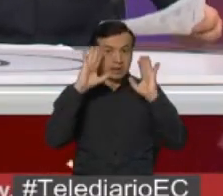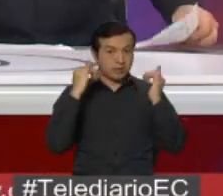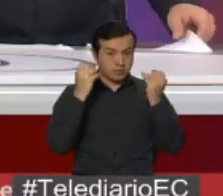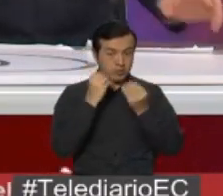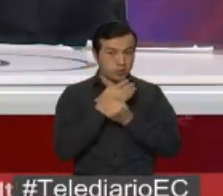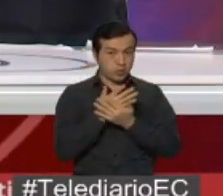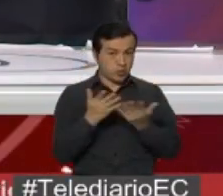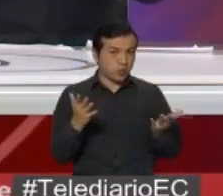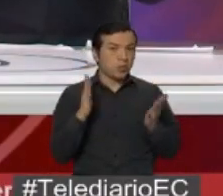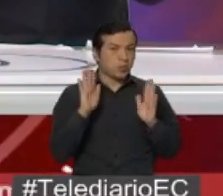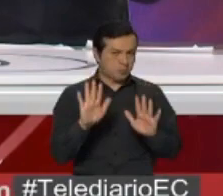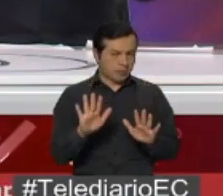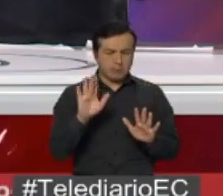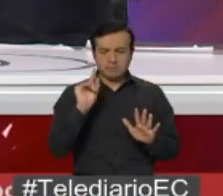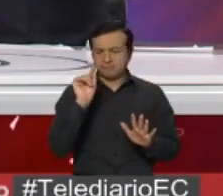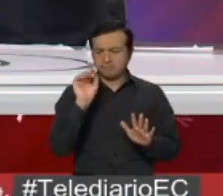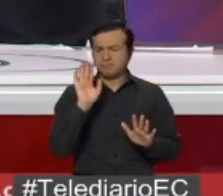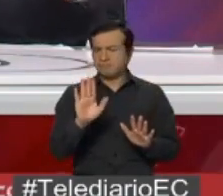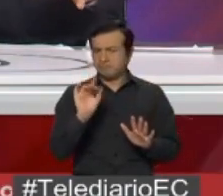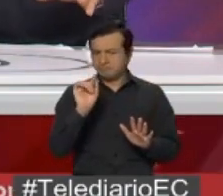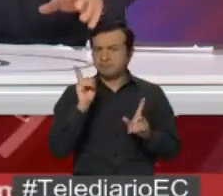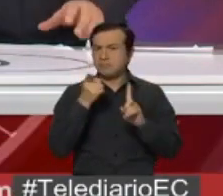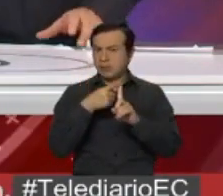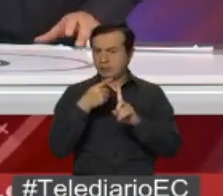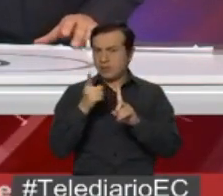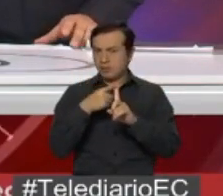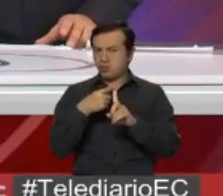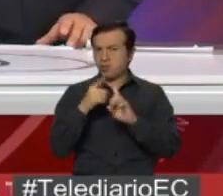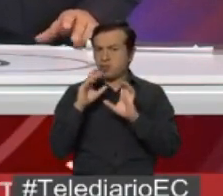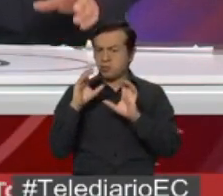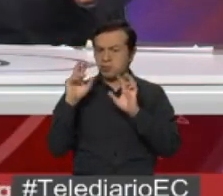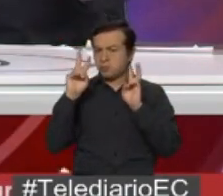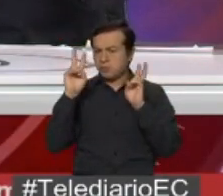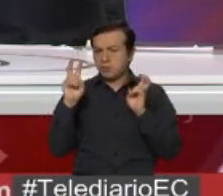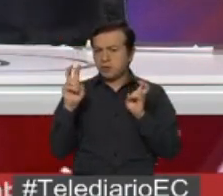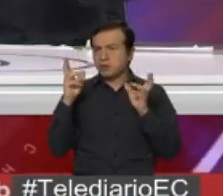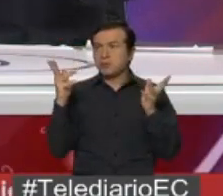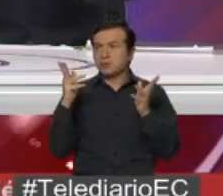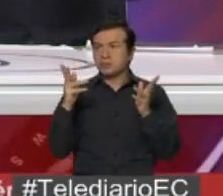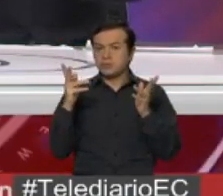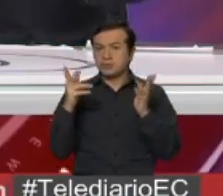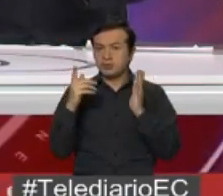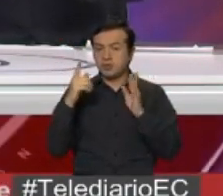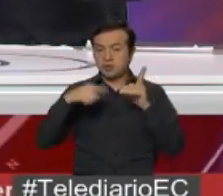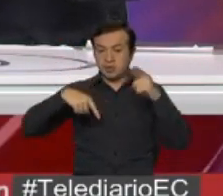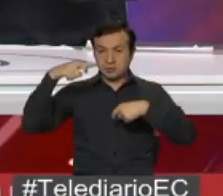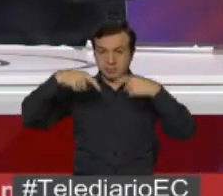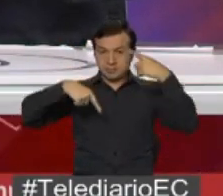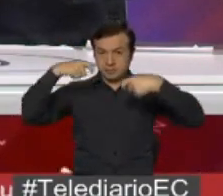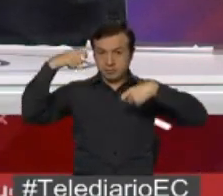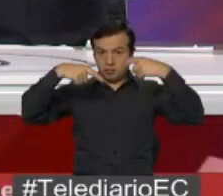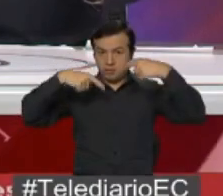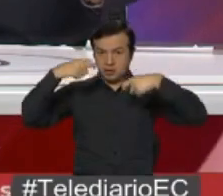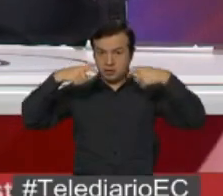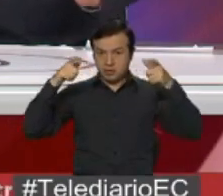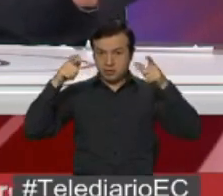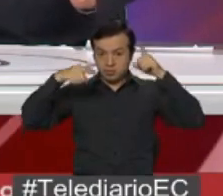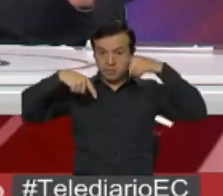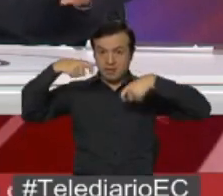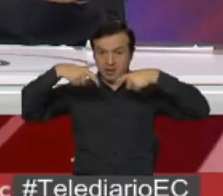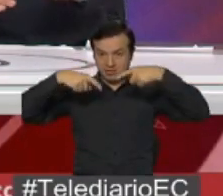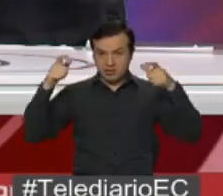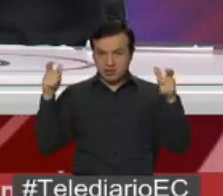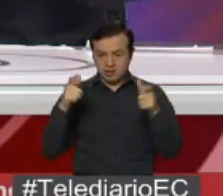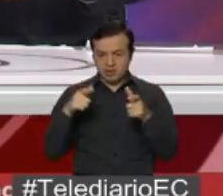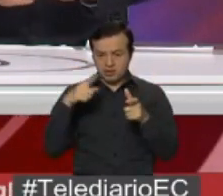hablando vamos hablando primero en esta parte de la entrevista sobre el sector financiero de la economía popular y solidaria lo que usted